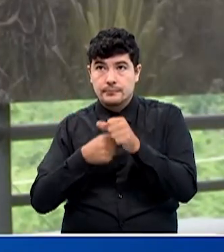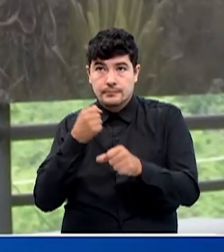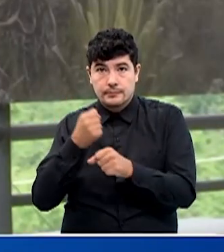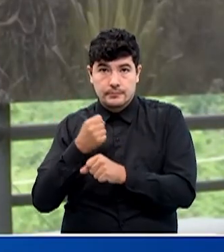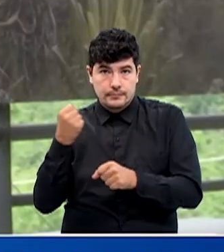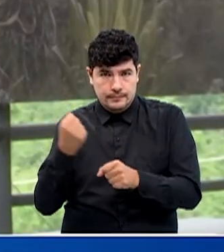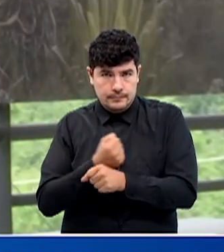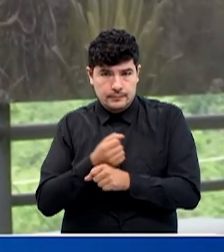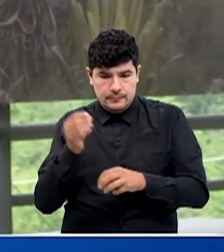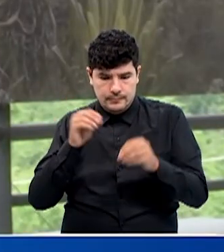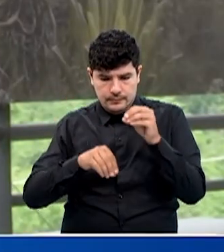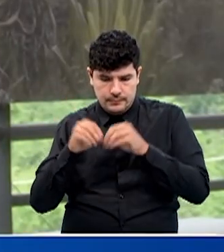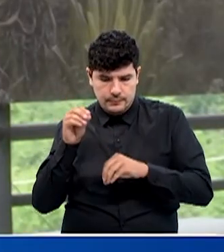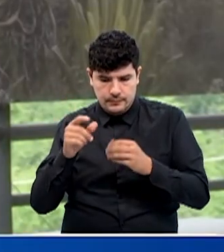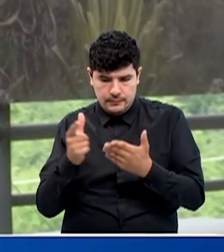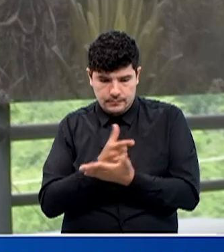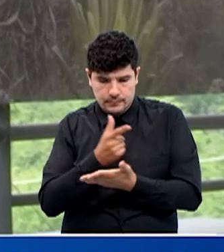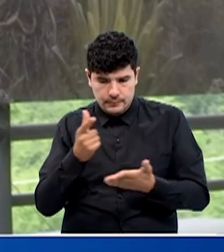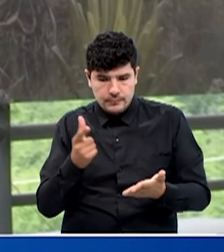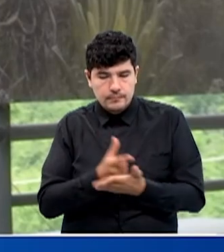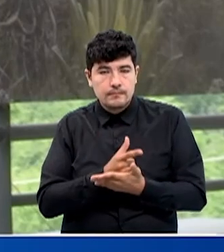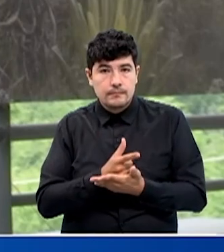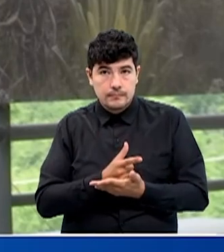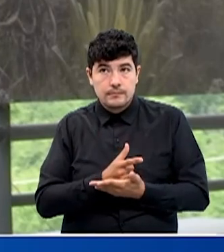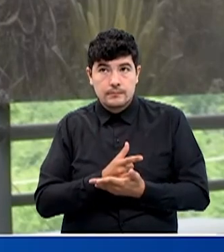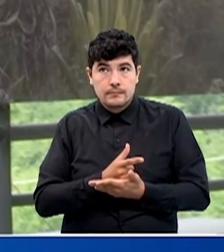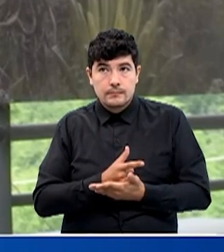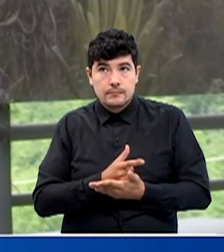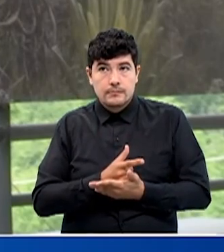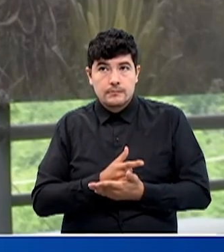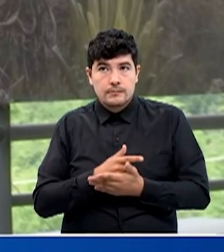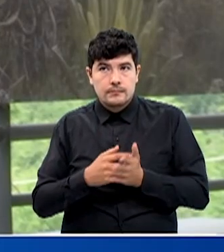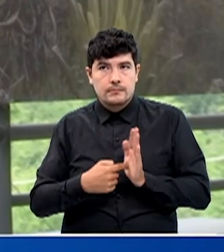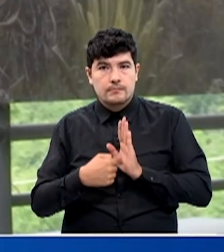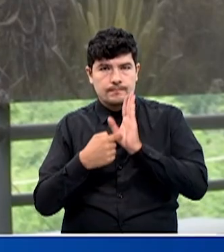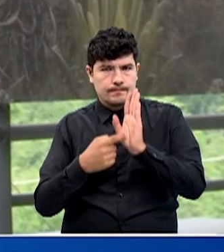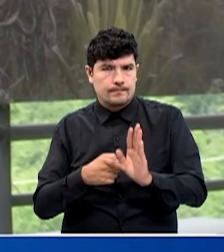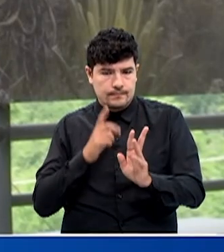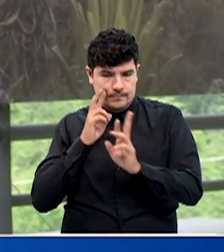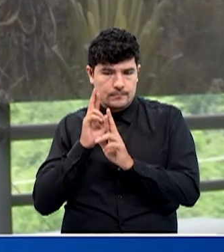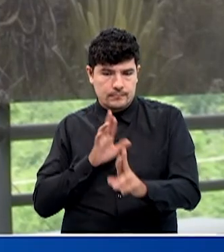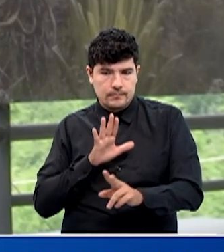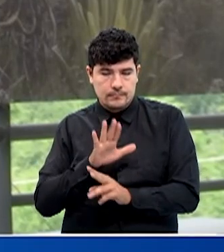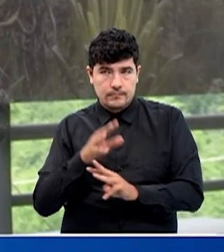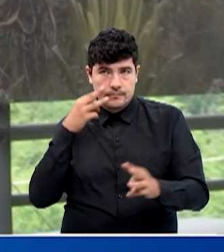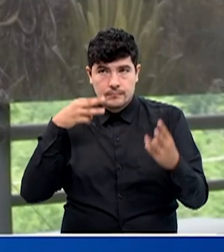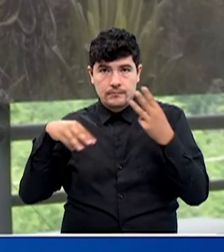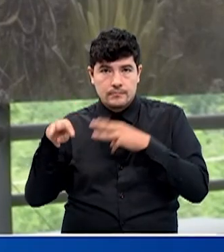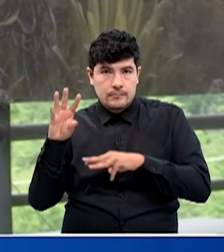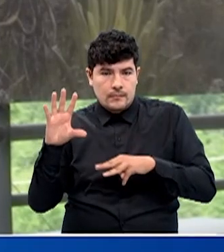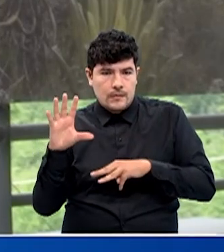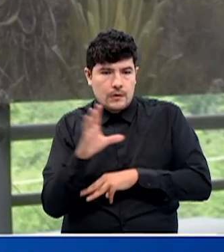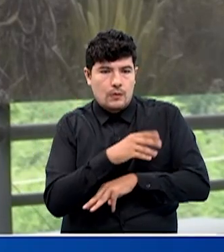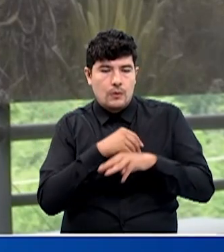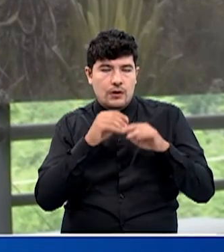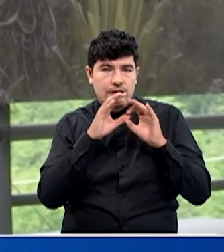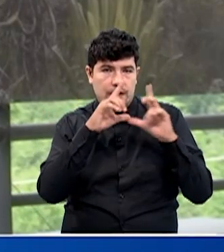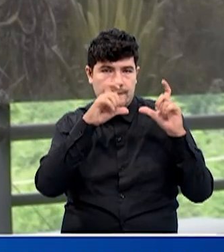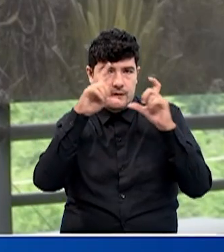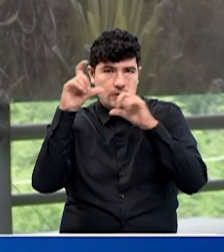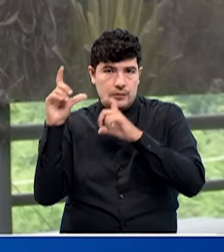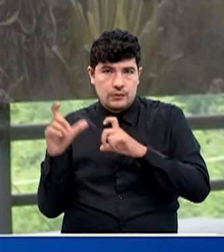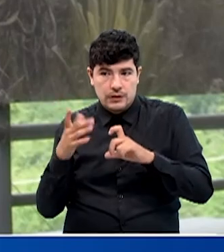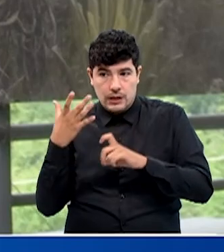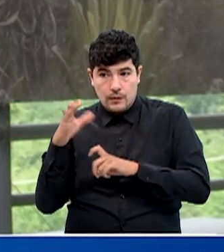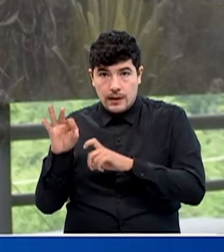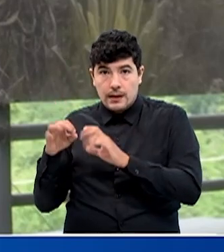para editar un libro que reflejara lo que tiene el museo, con todas las fotografías de las 50 obras que tenemos